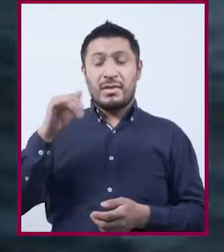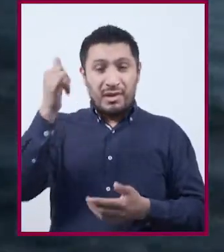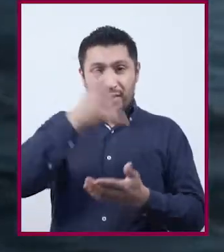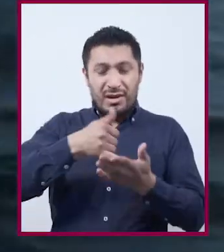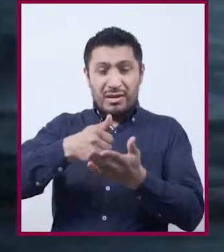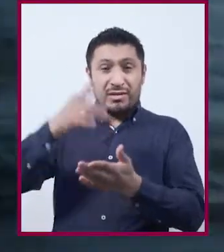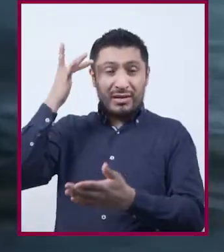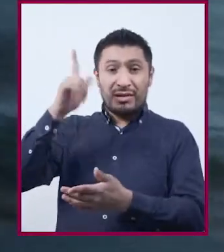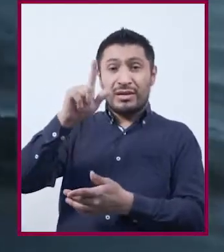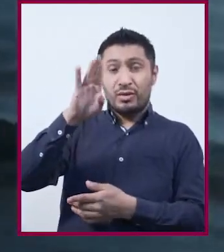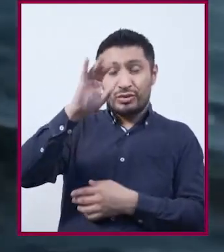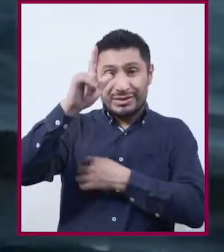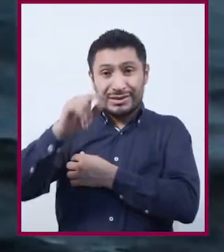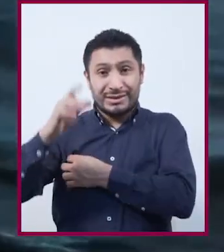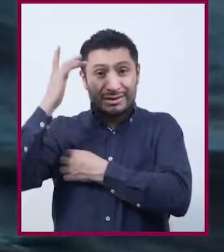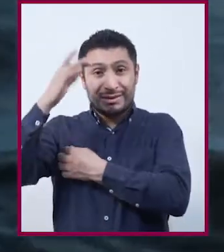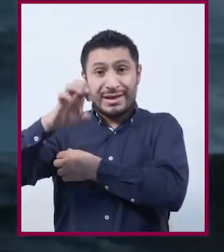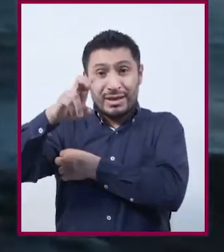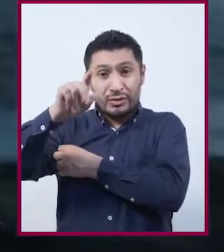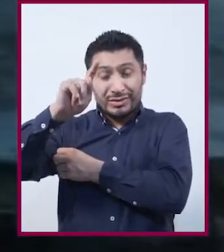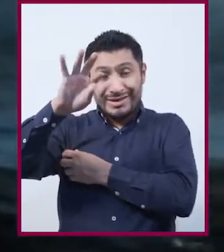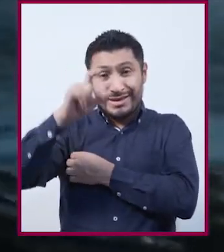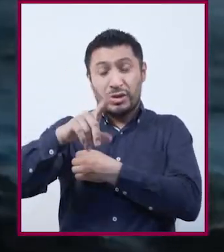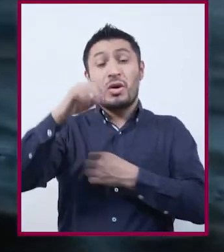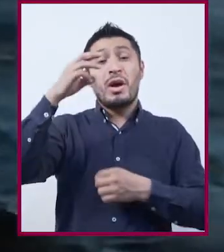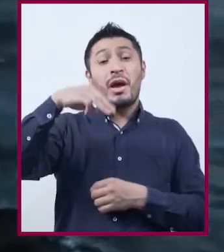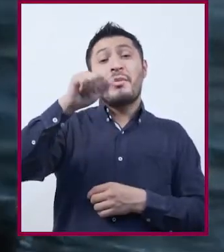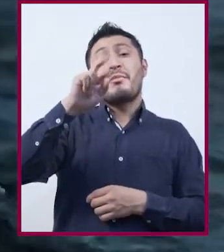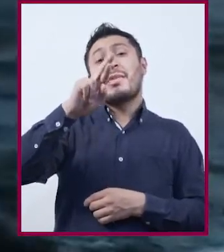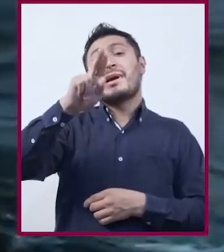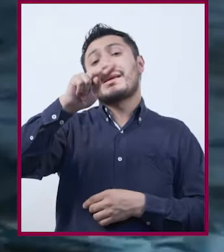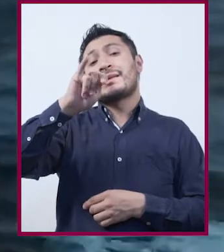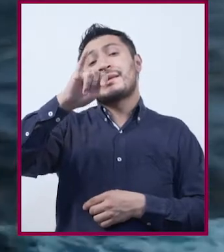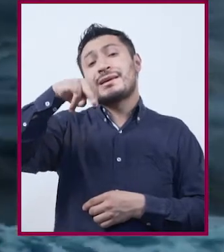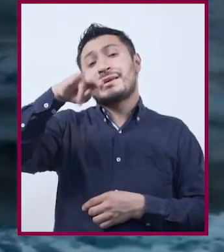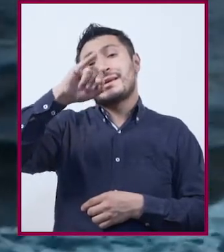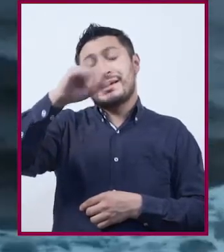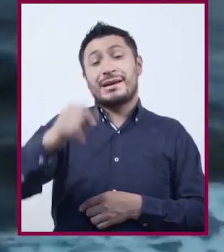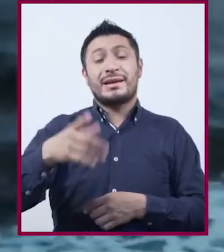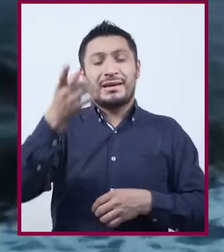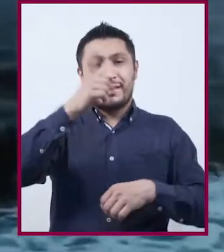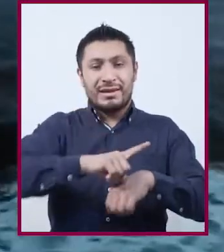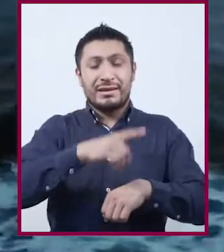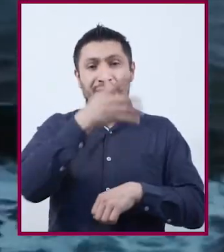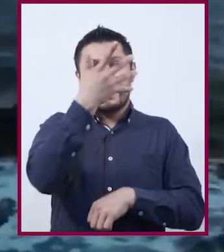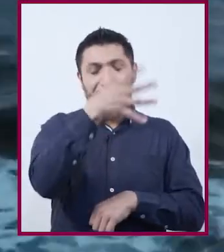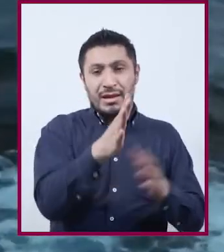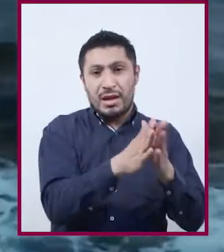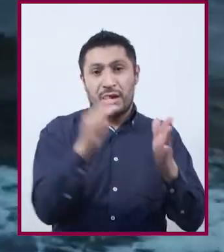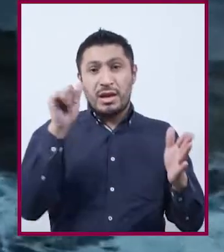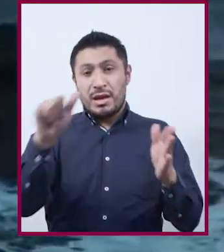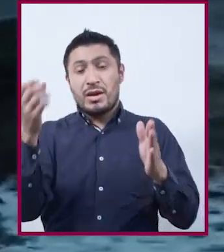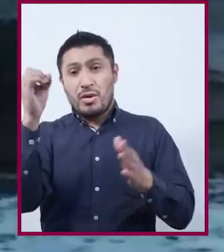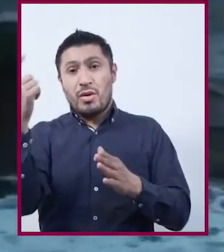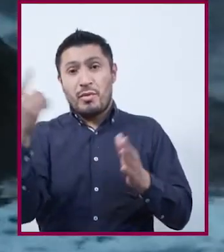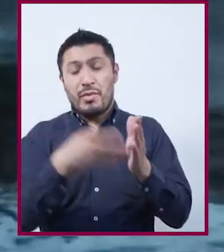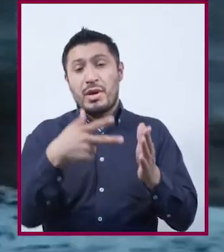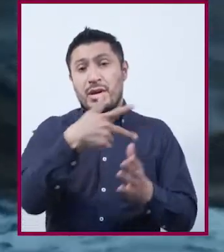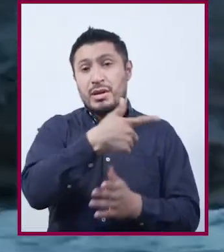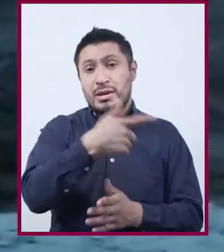su paso por Barbados, Santa Lucía, San Eustaquio y Martinica, entre los días 10 y 16 de octubre